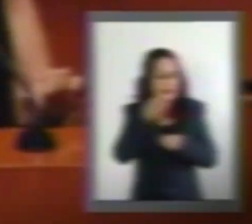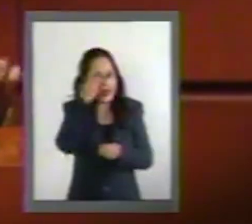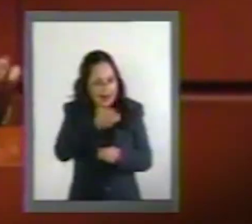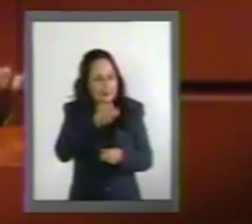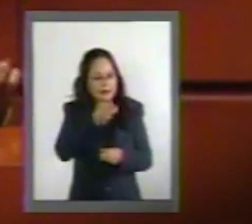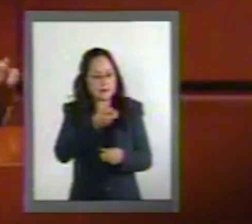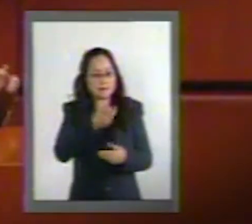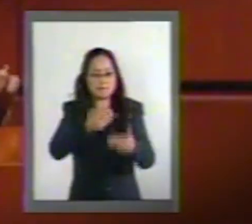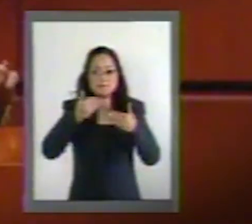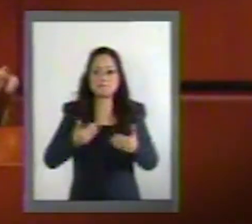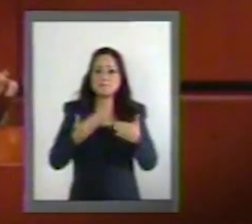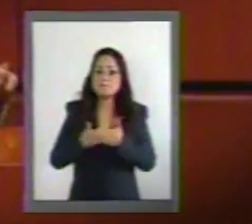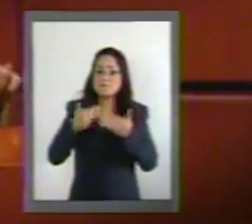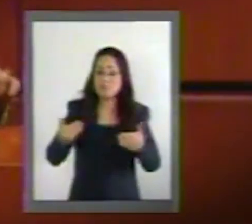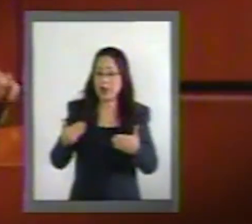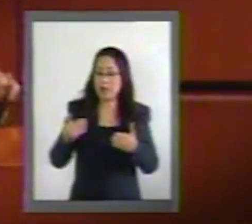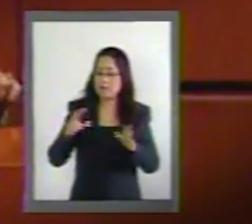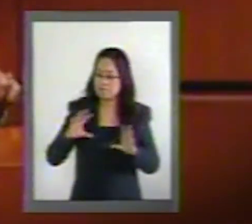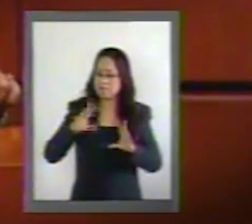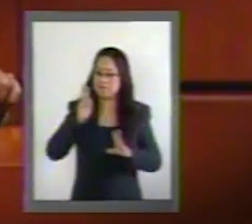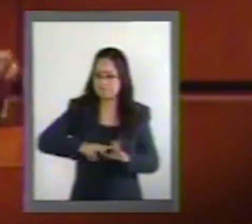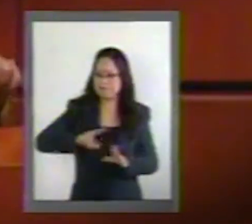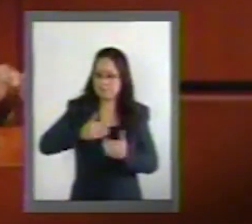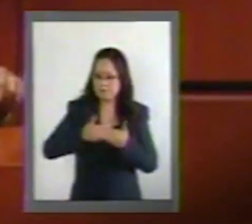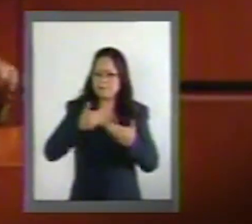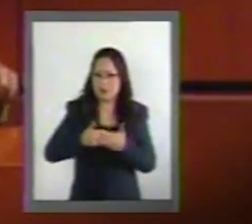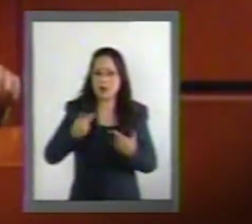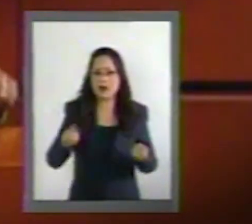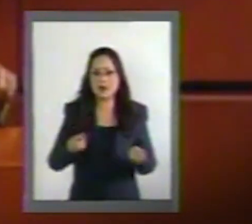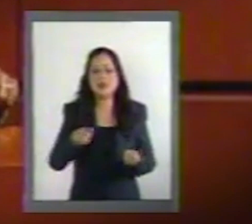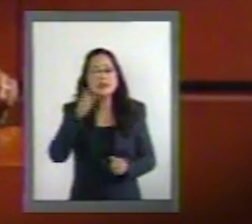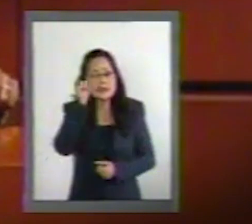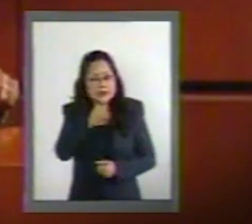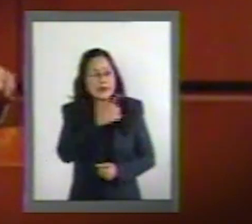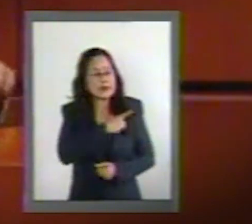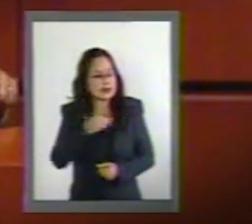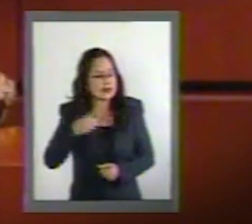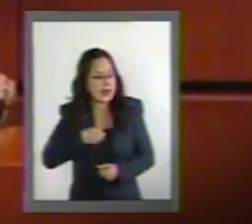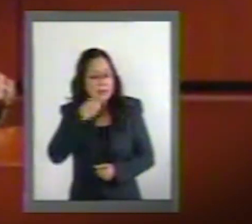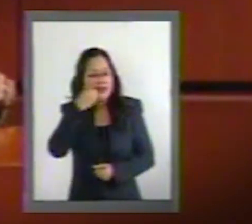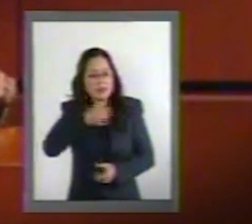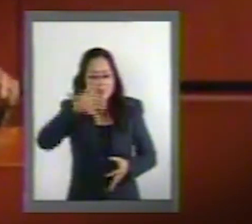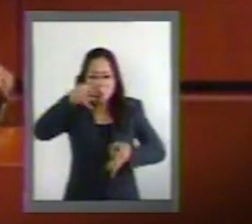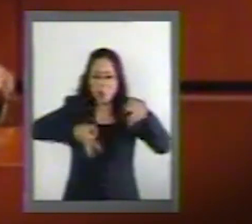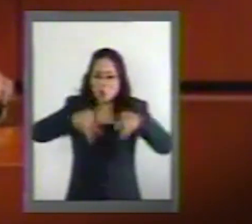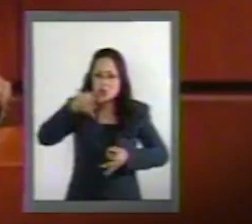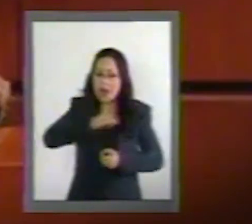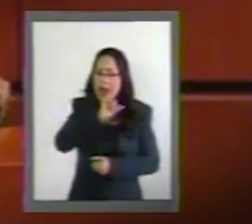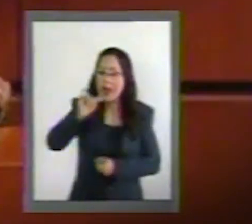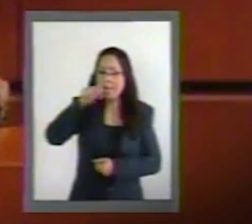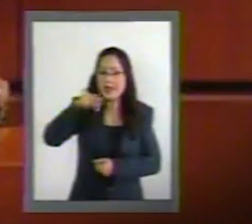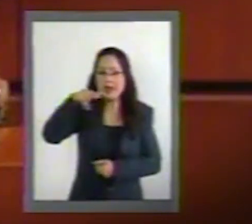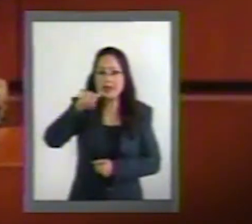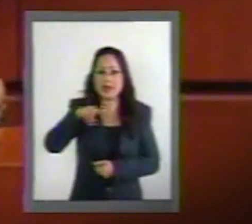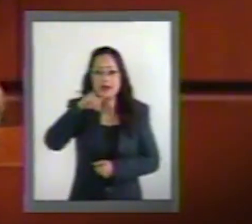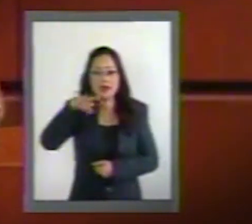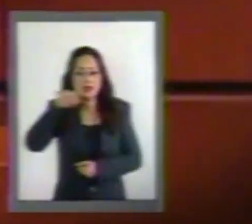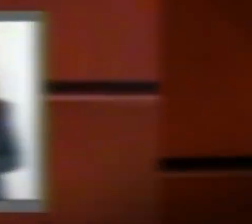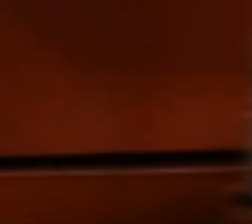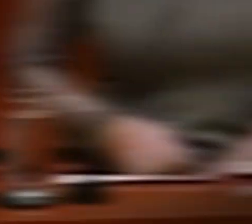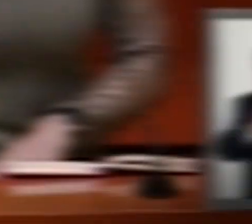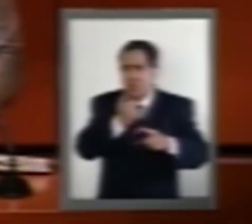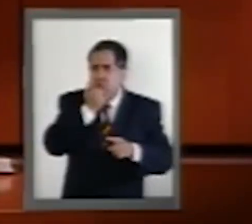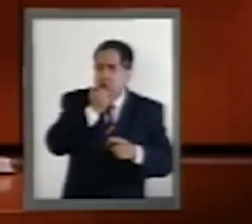En esta nueva realidad internacional, sí se le debe juzgar a Peña Nieto por el delito de